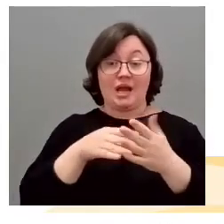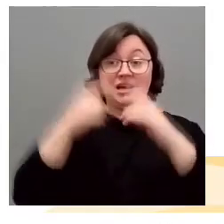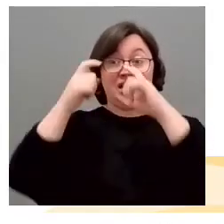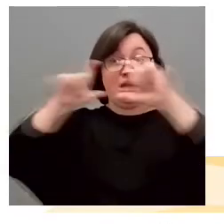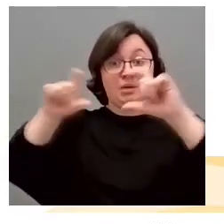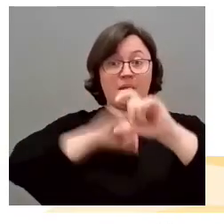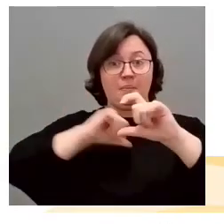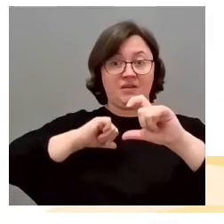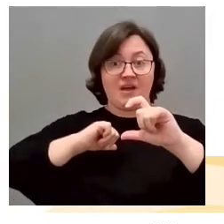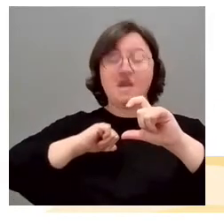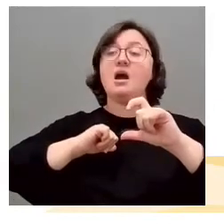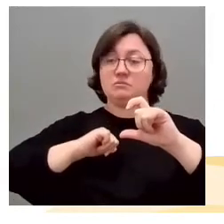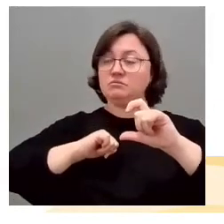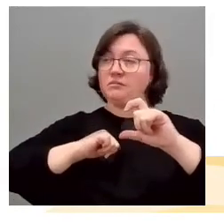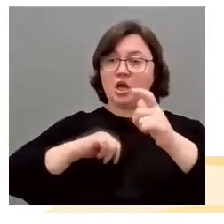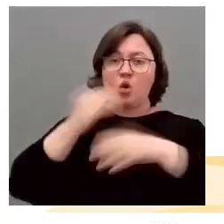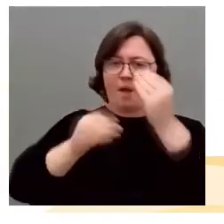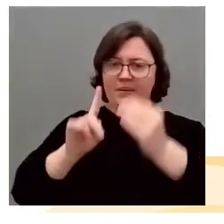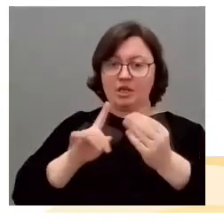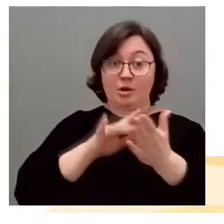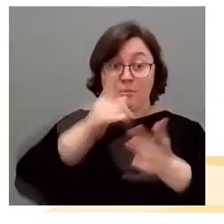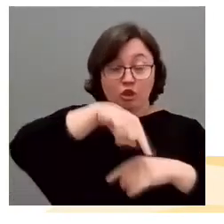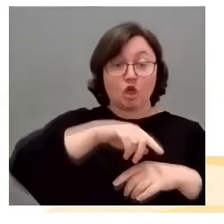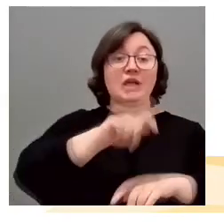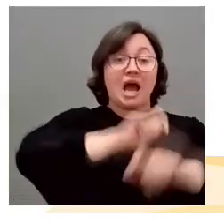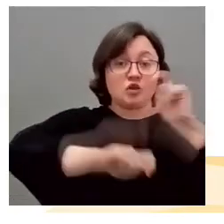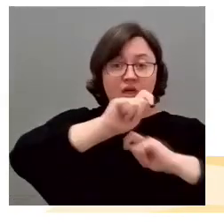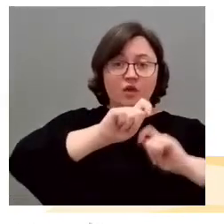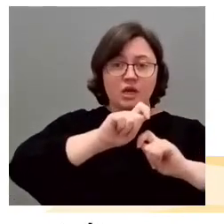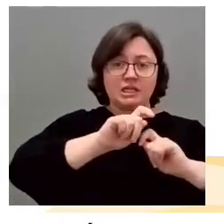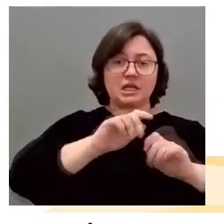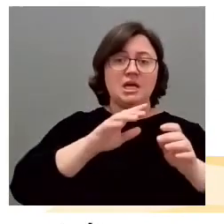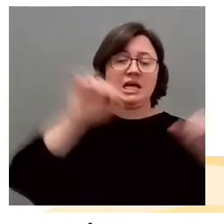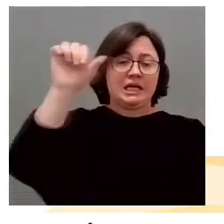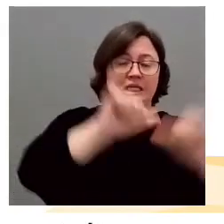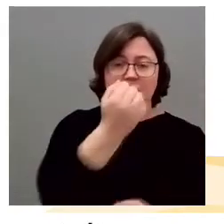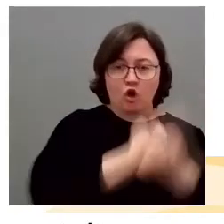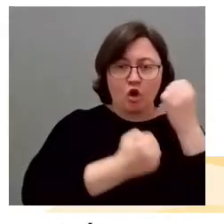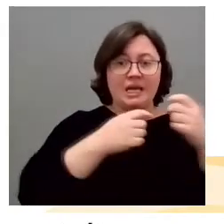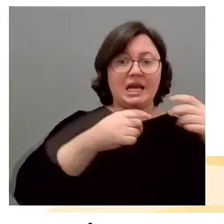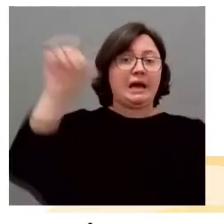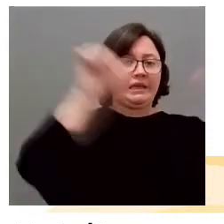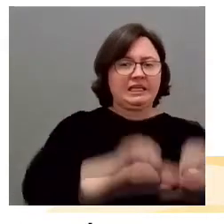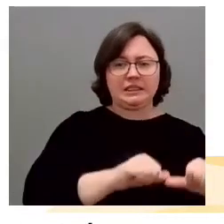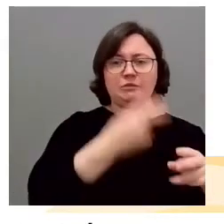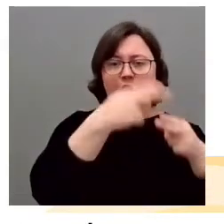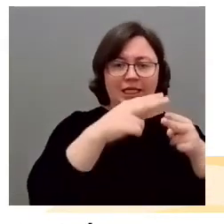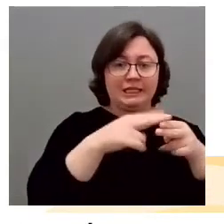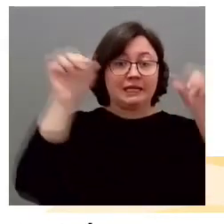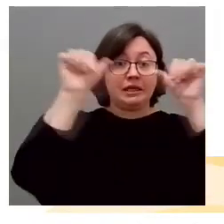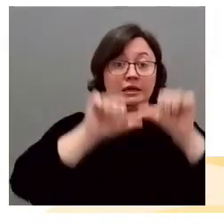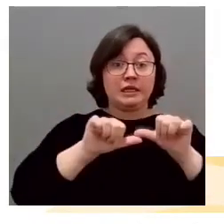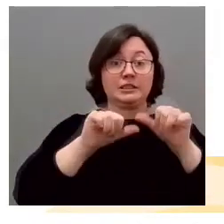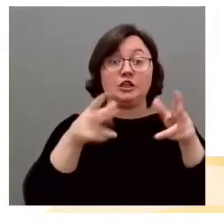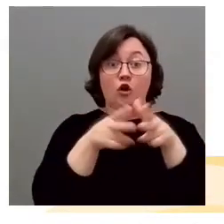habéis superado el tercer sector, habéis superado crisis económicas, crisis políticas, crisis sociales, y vais a superar